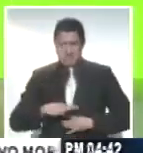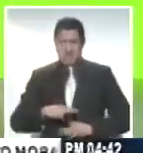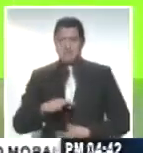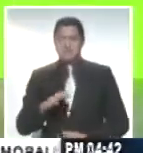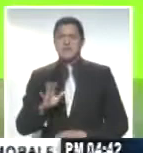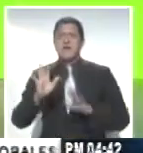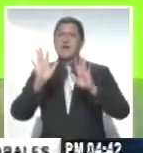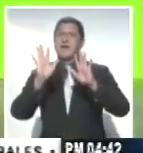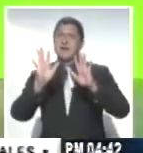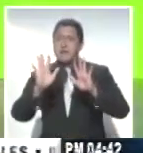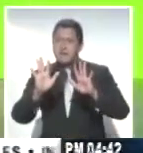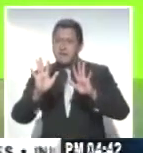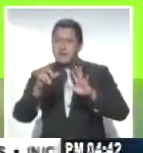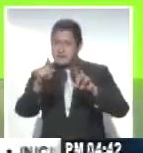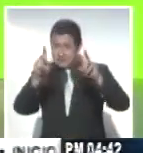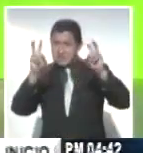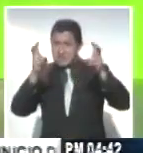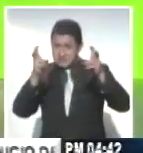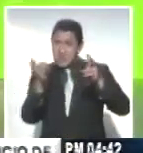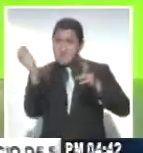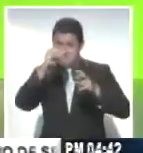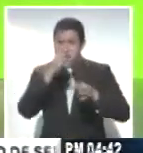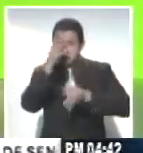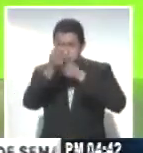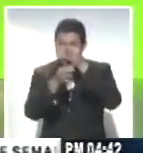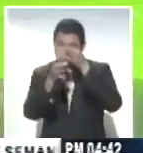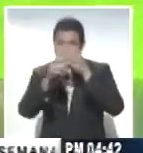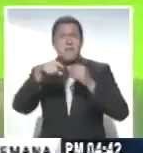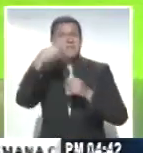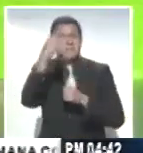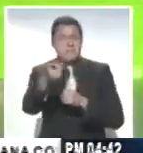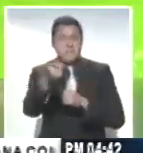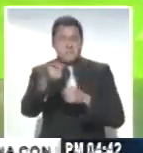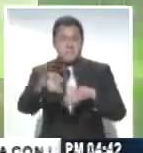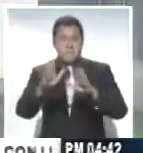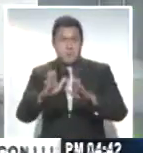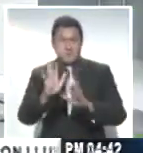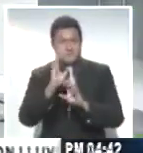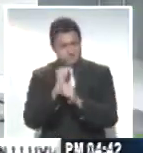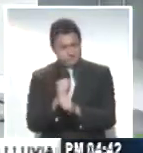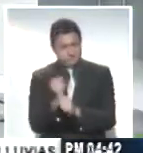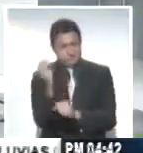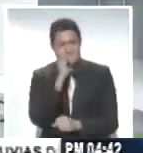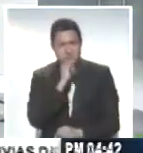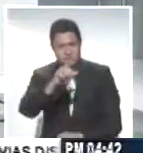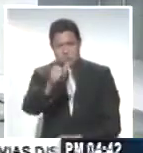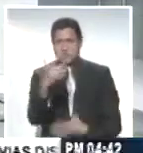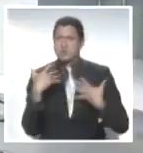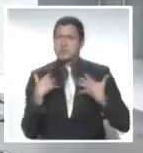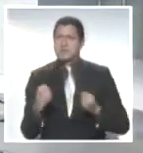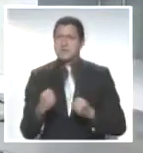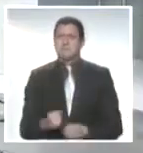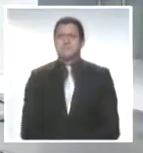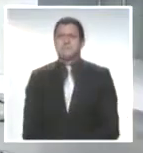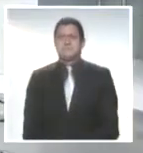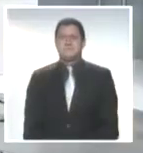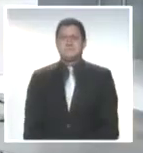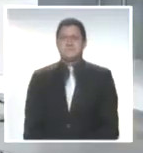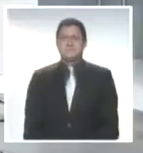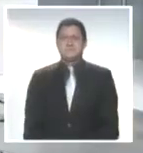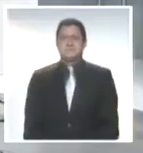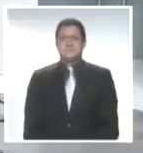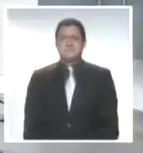Bien, doctora, y de este tema seguiremos conversando al regreso de la pausa. Ya venimos con más de Noticias Globovisión Salud.